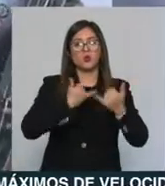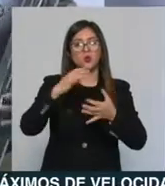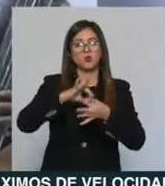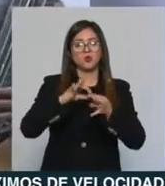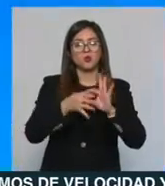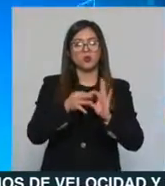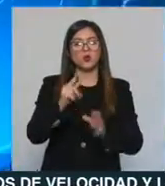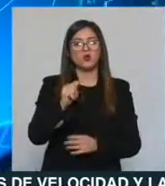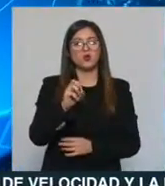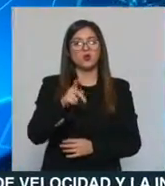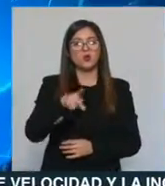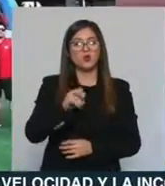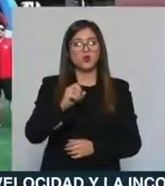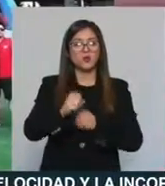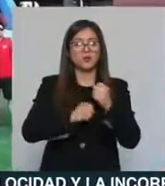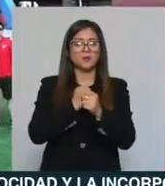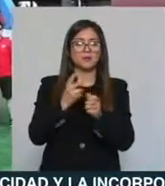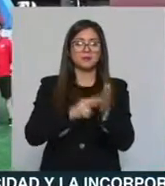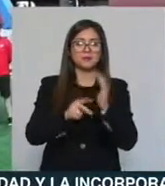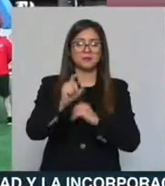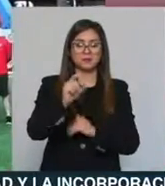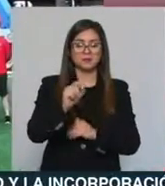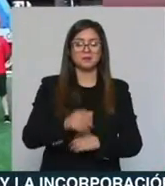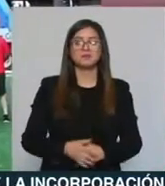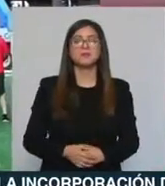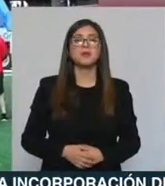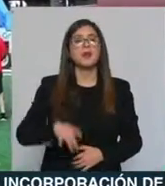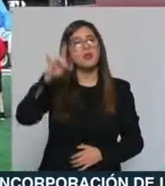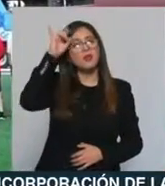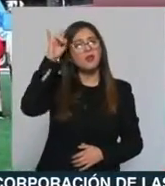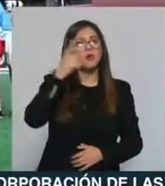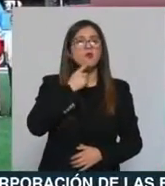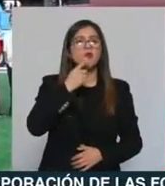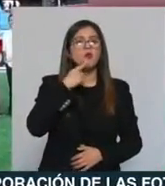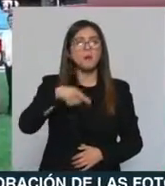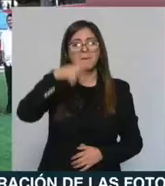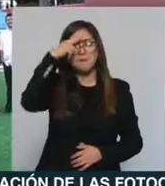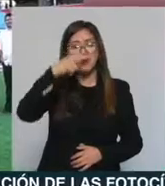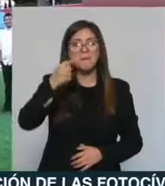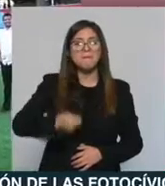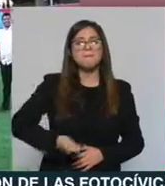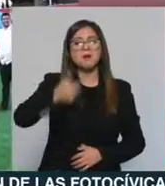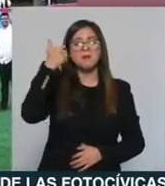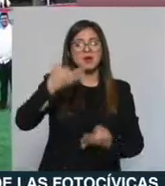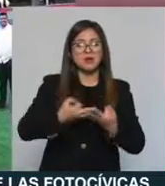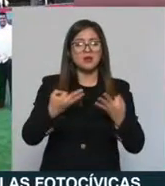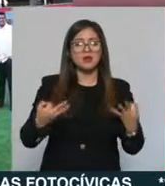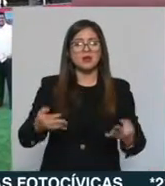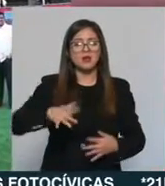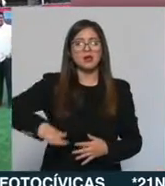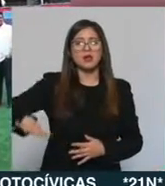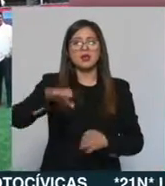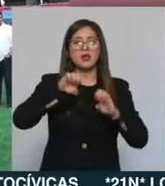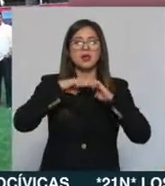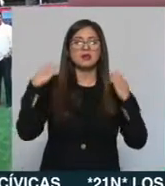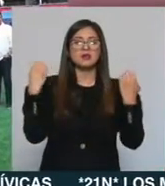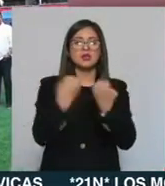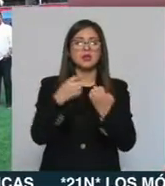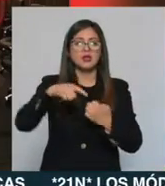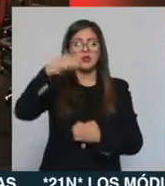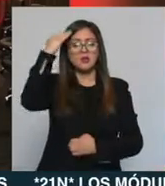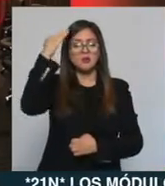de Tokio 2020. Los Diablos Rojos del México pisaron por primera vez el césped del estadio Alfredo Harp Elú, donde a partir de la